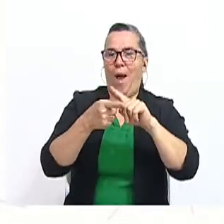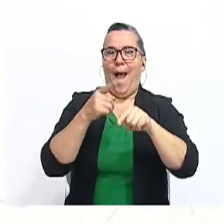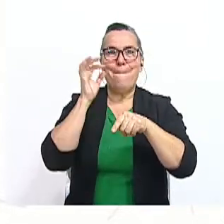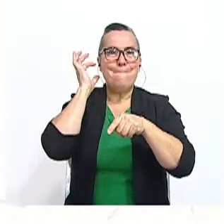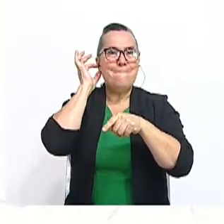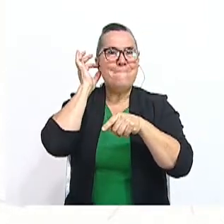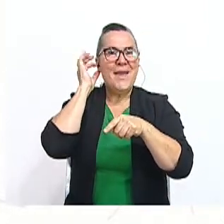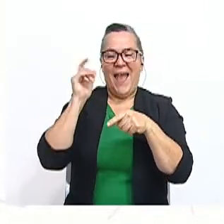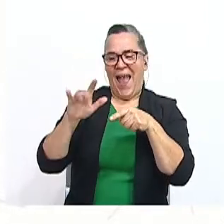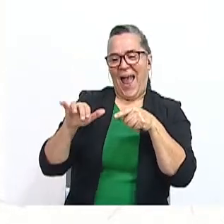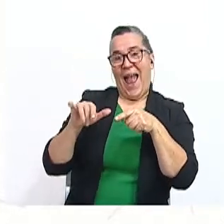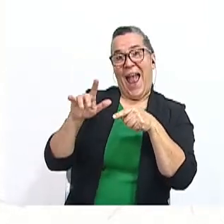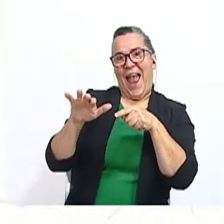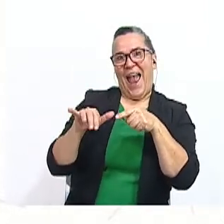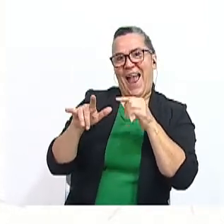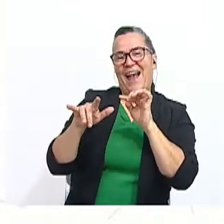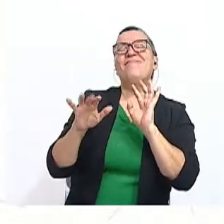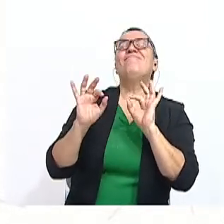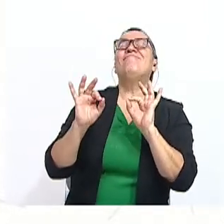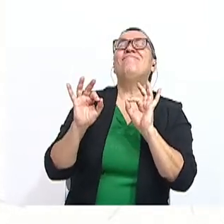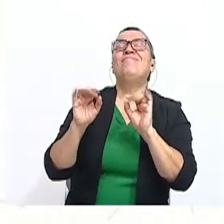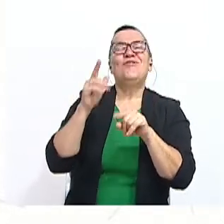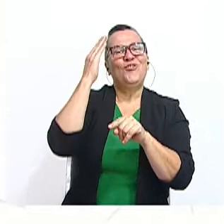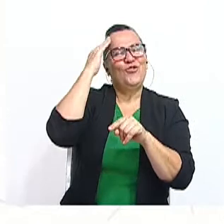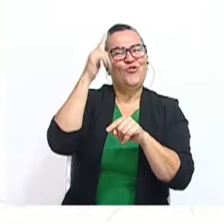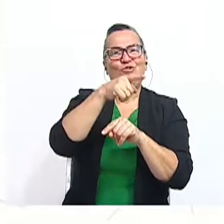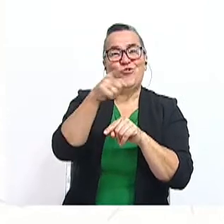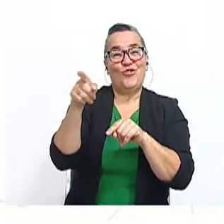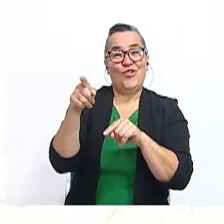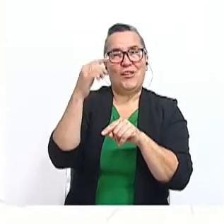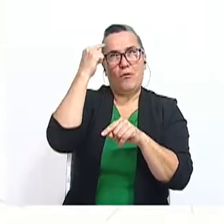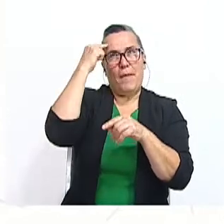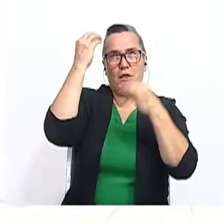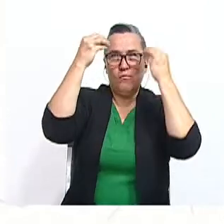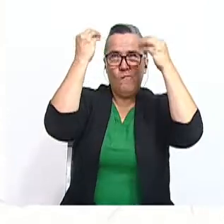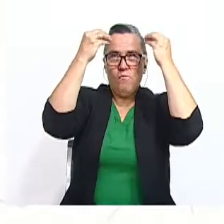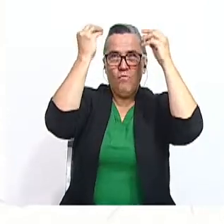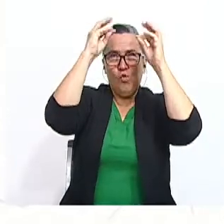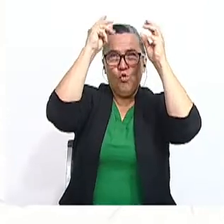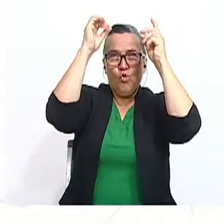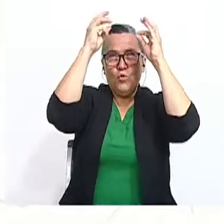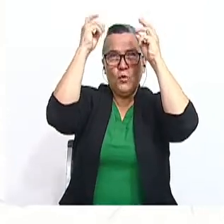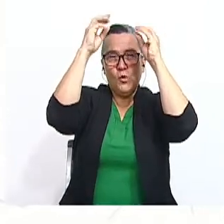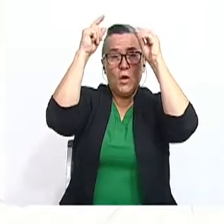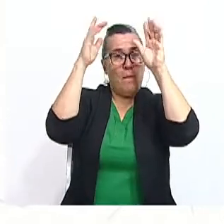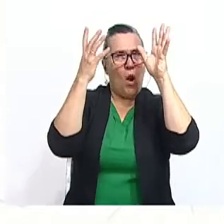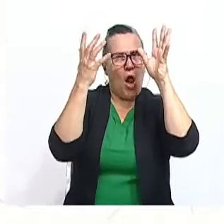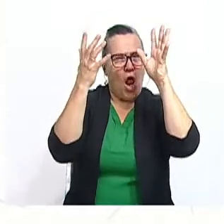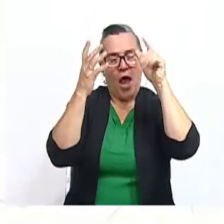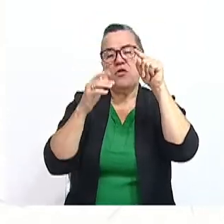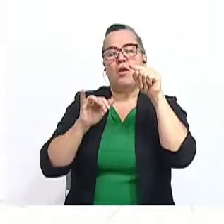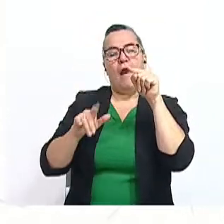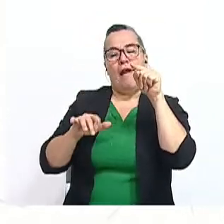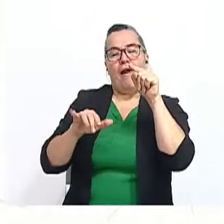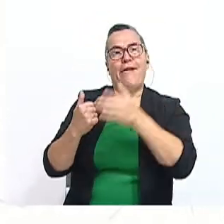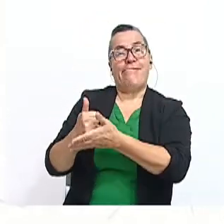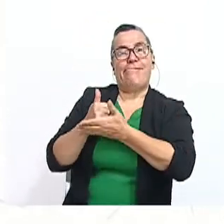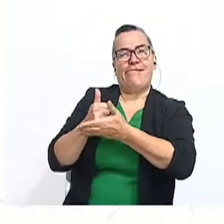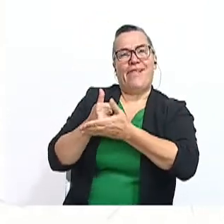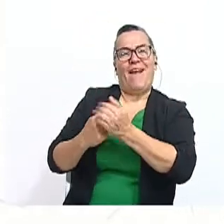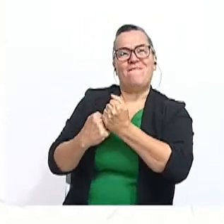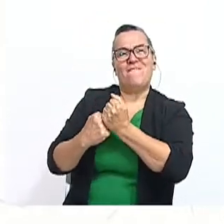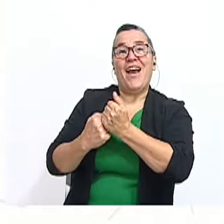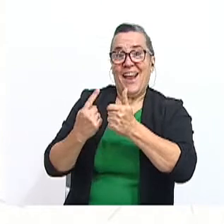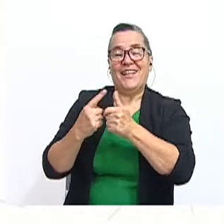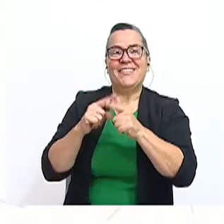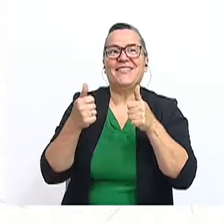la calculadora, que como se los he dicho, sé que ustedes con su mente lo logran, pero si no, tenemos ahí ese refuerzo.